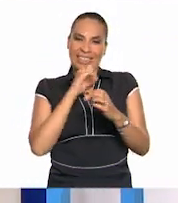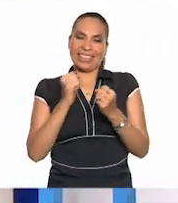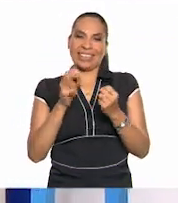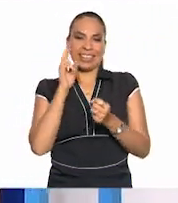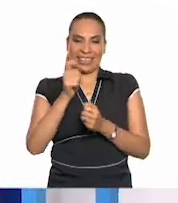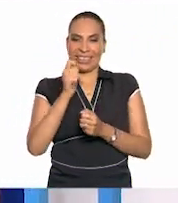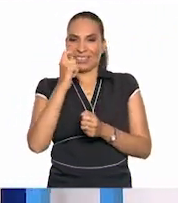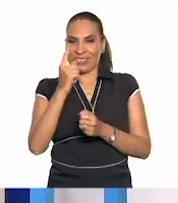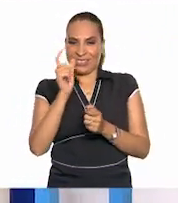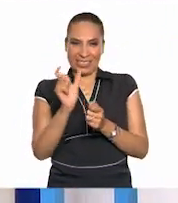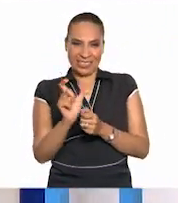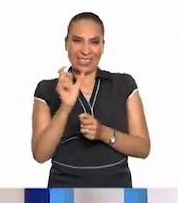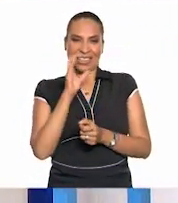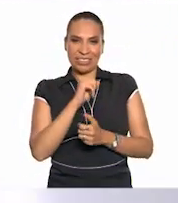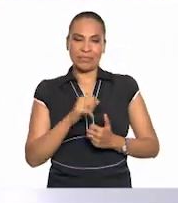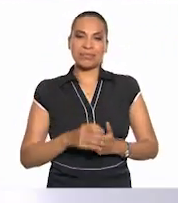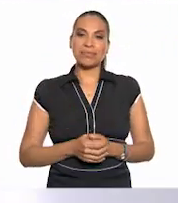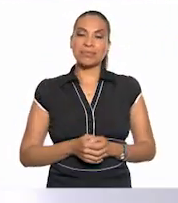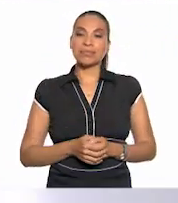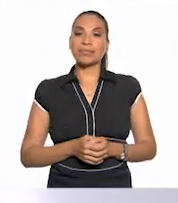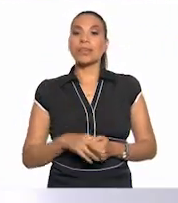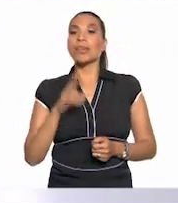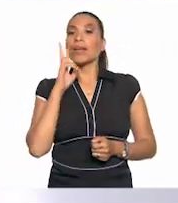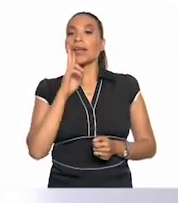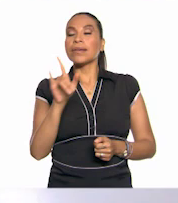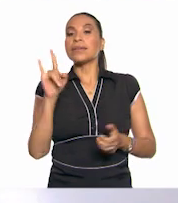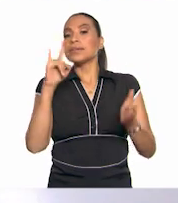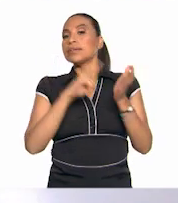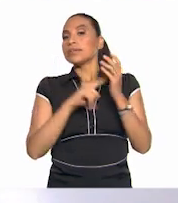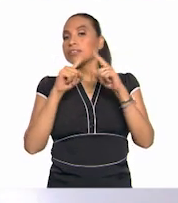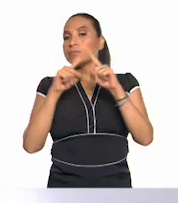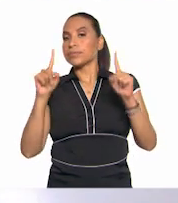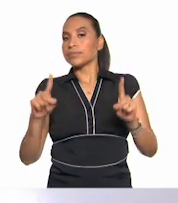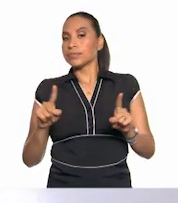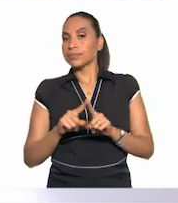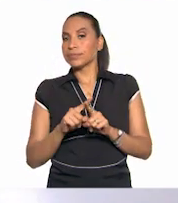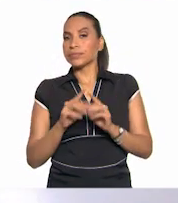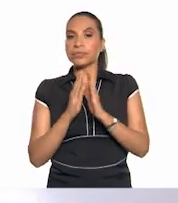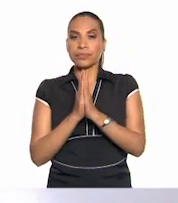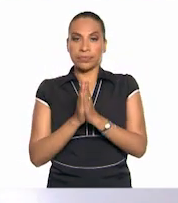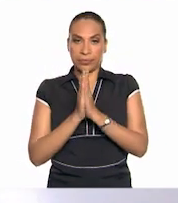¡Súper! Aquí tengo una, maestra. Okay. Mira, ven a pegarla aquí al pizarrón, por favor.